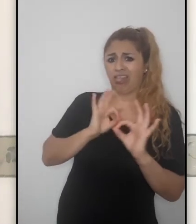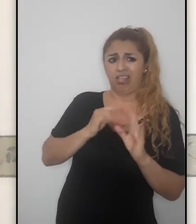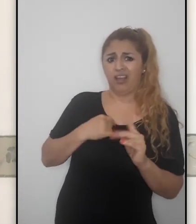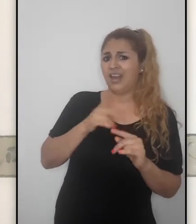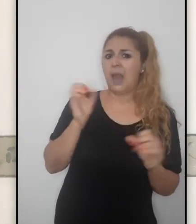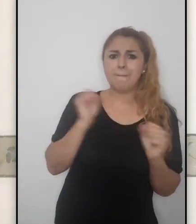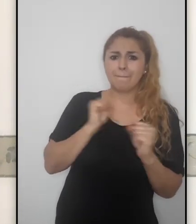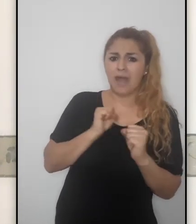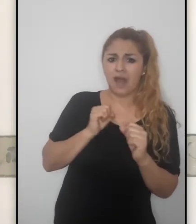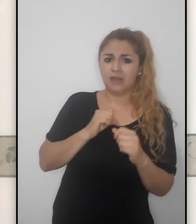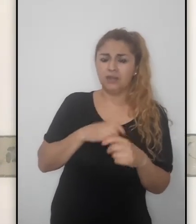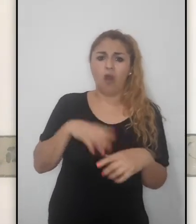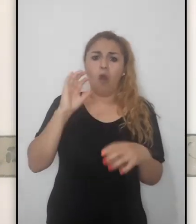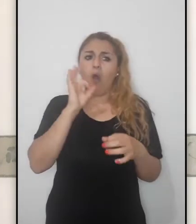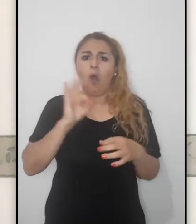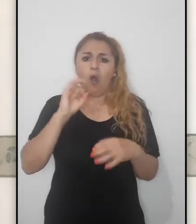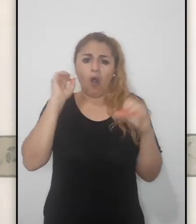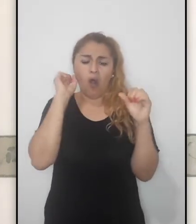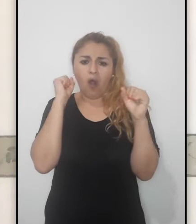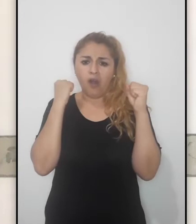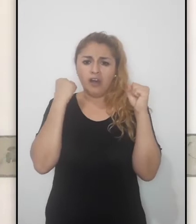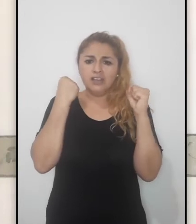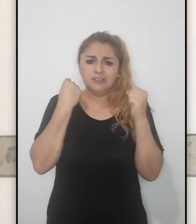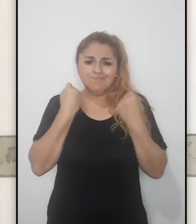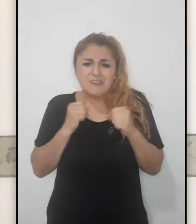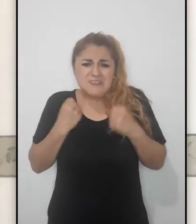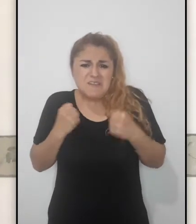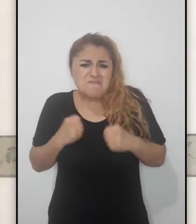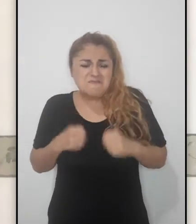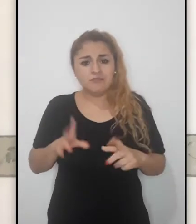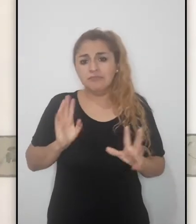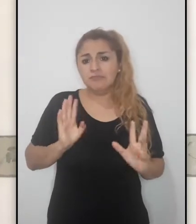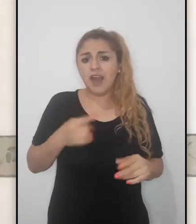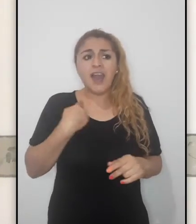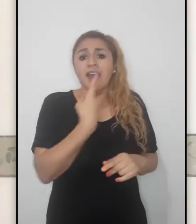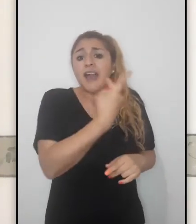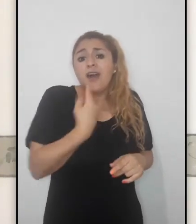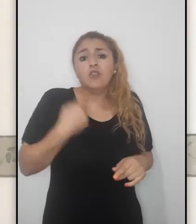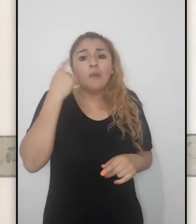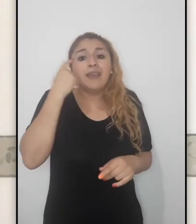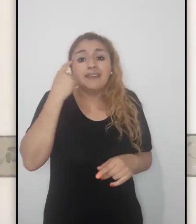a una persona les puede gustar las matemáticas